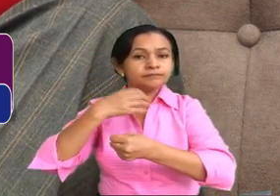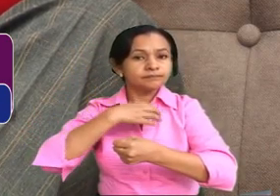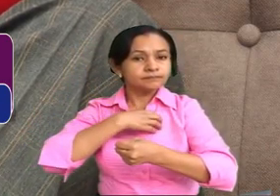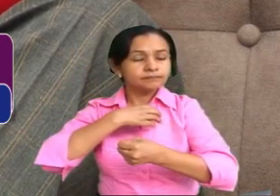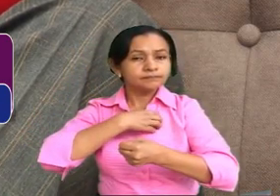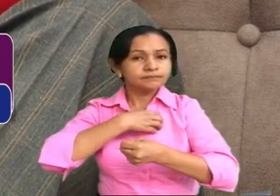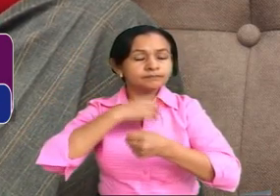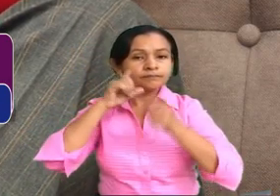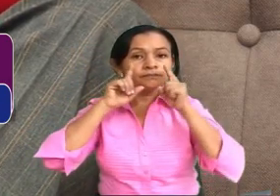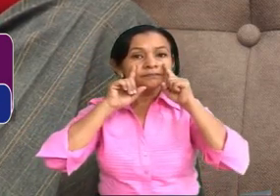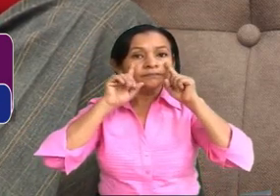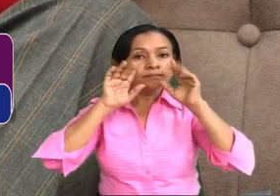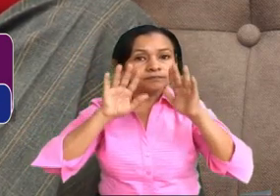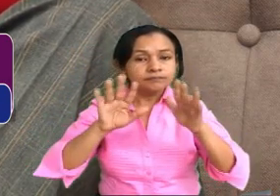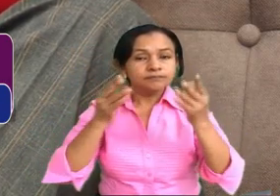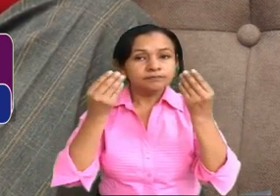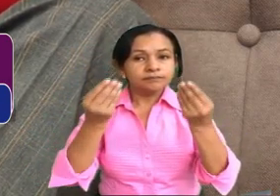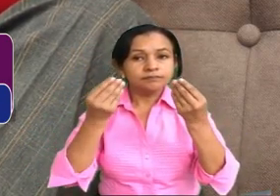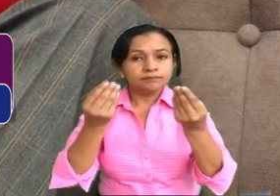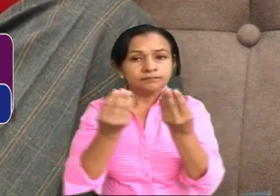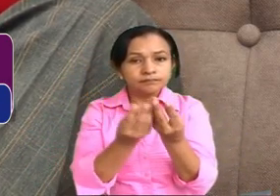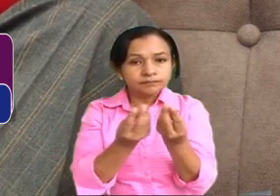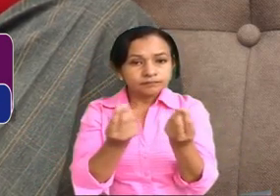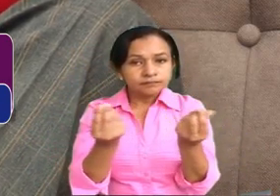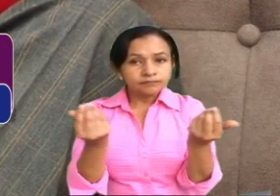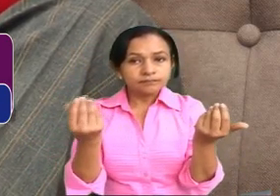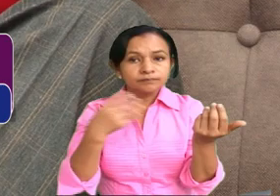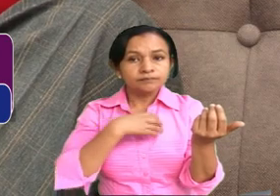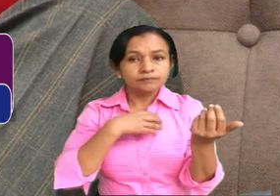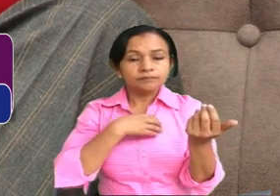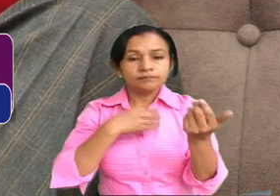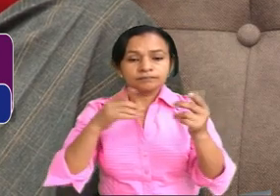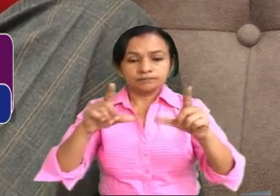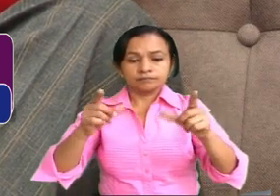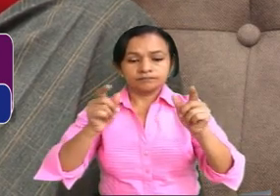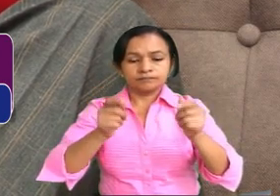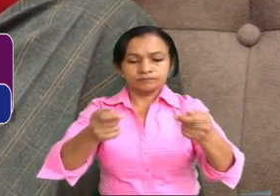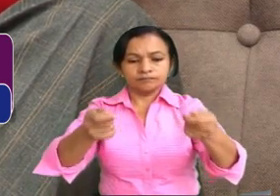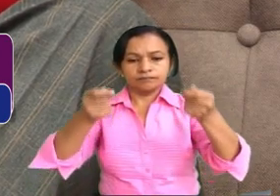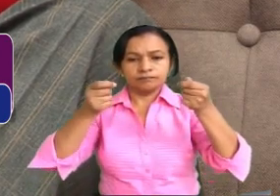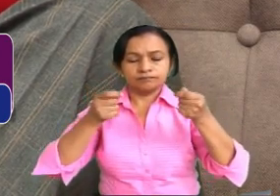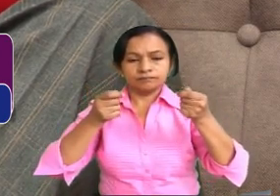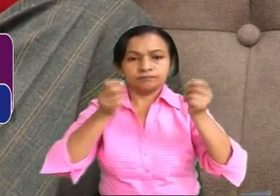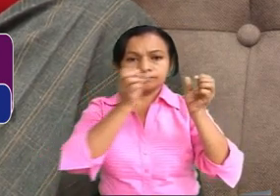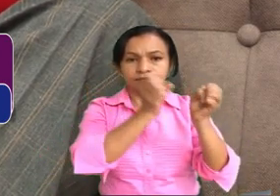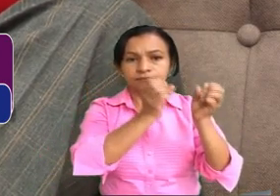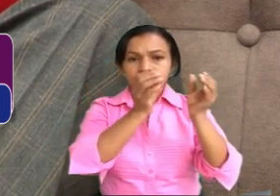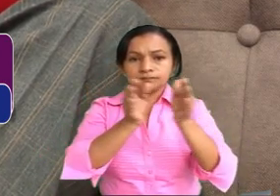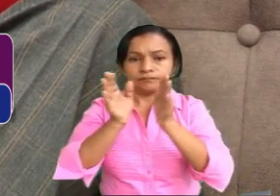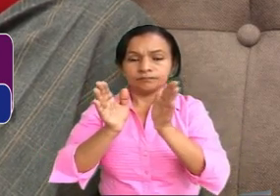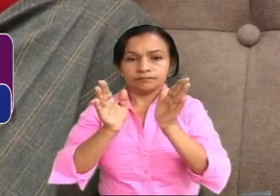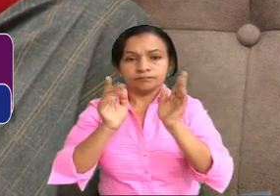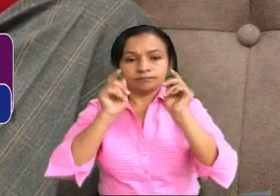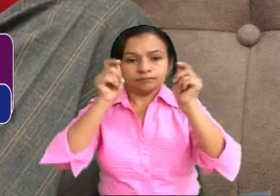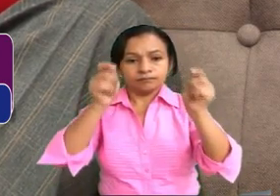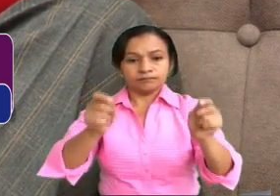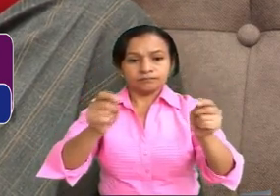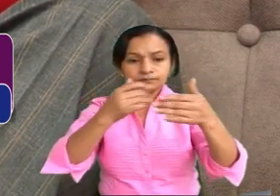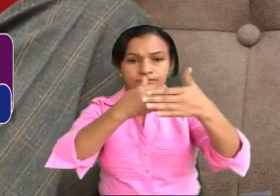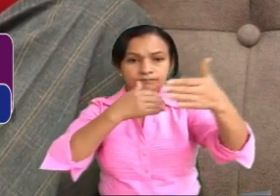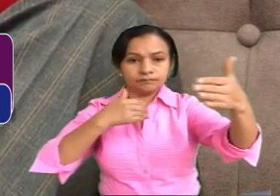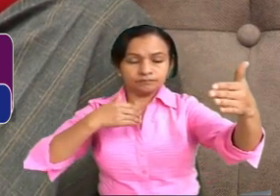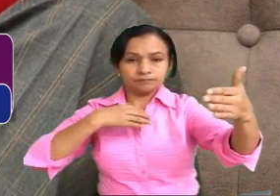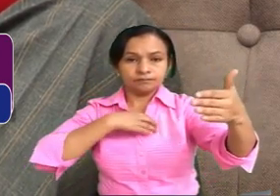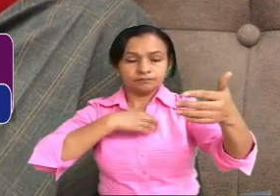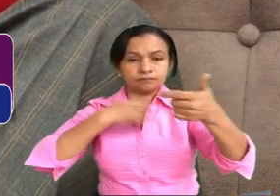y preservan todavía sus tierras, imagínense, con las titulaciones, todo es un ordenamiento, su forma de autonomía,